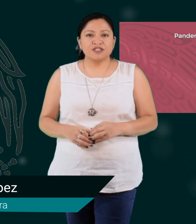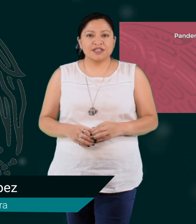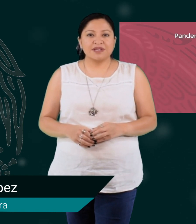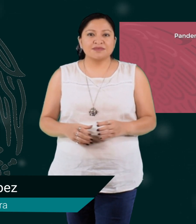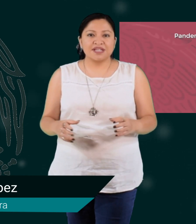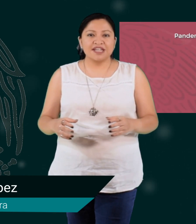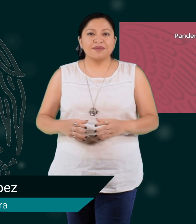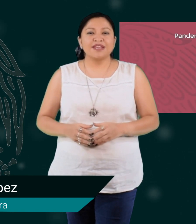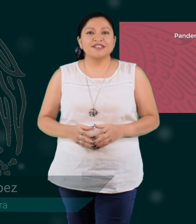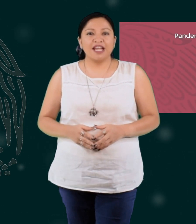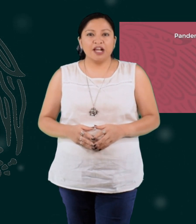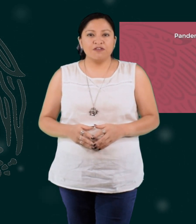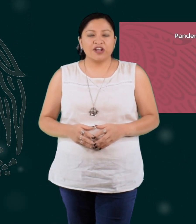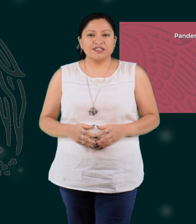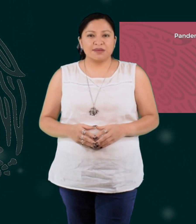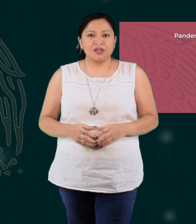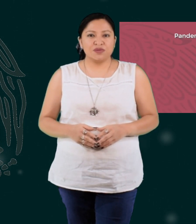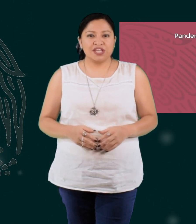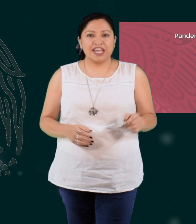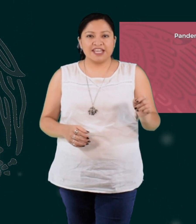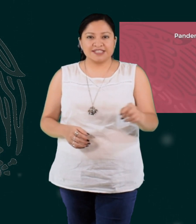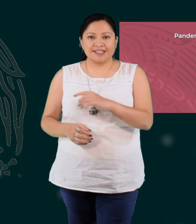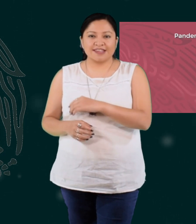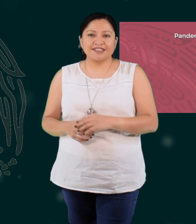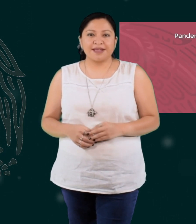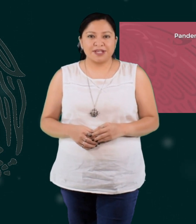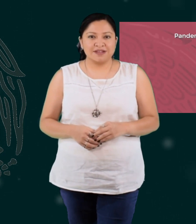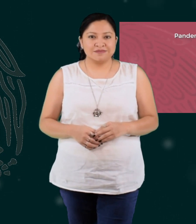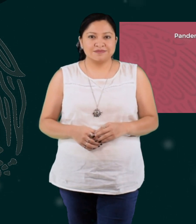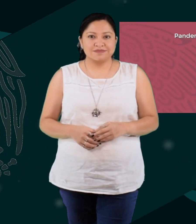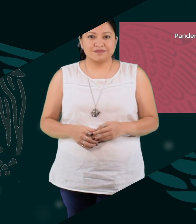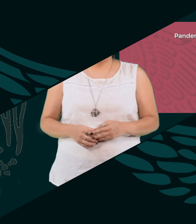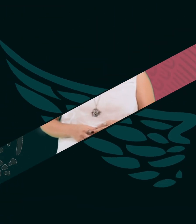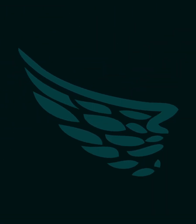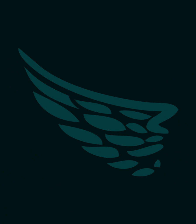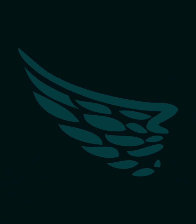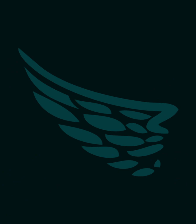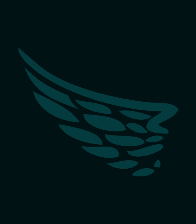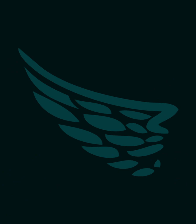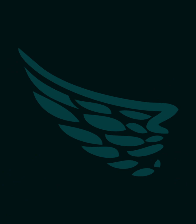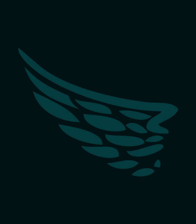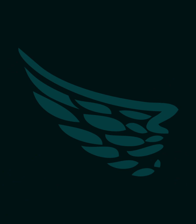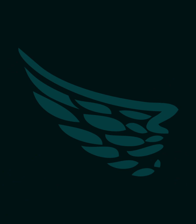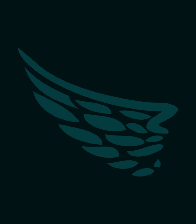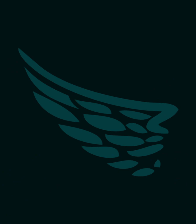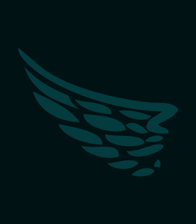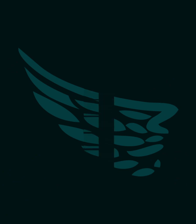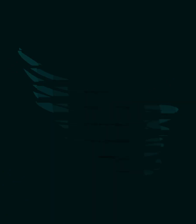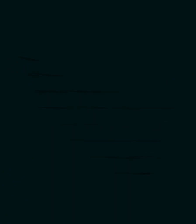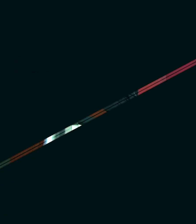Quédate a ver los temas más relevantes de la conferencia matutina de este 3 de abril.